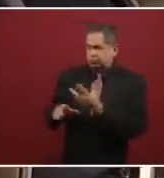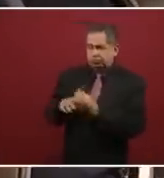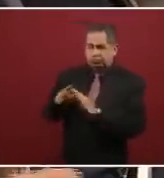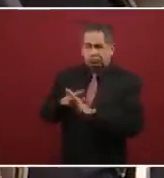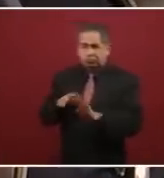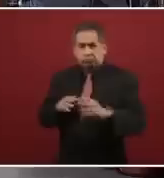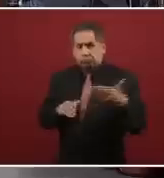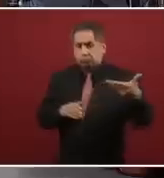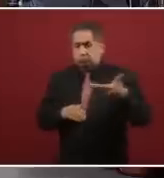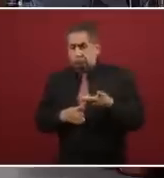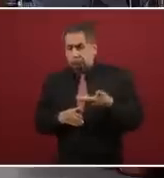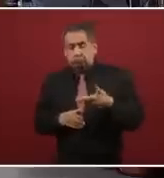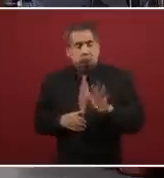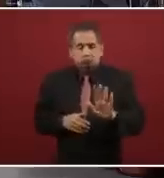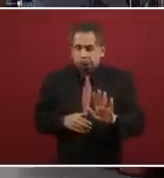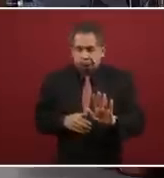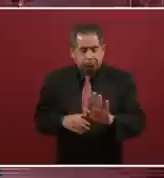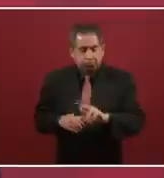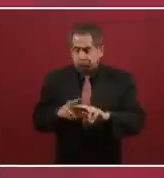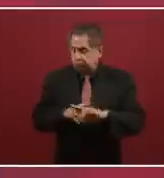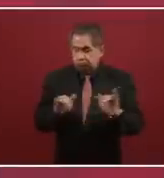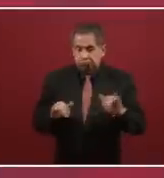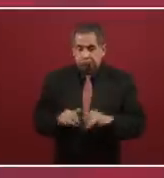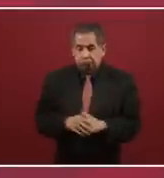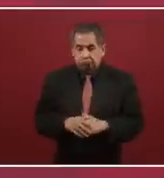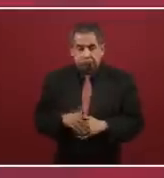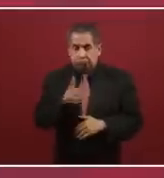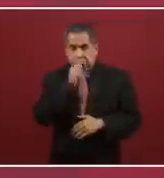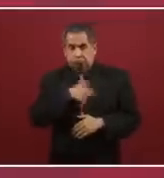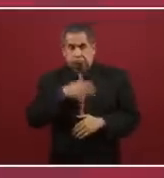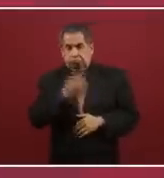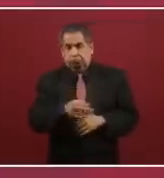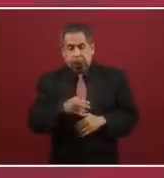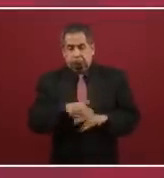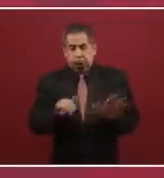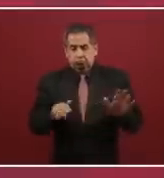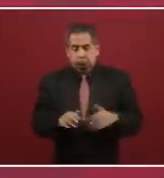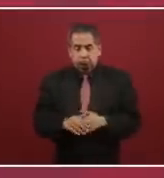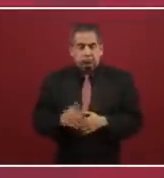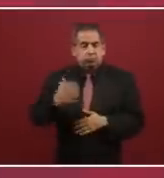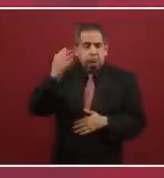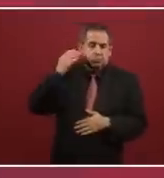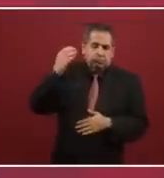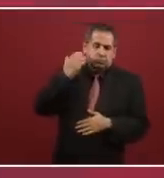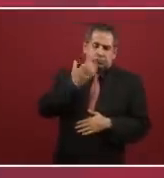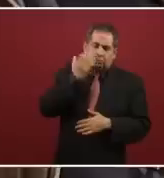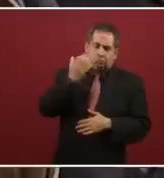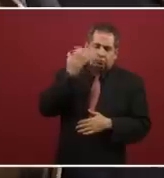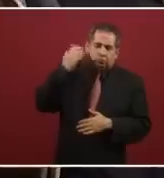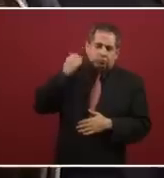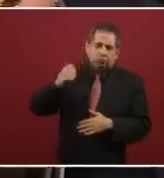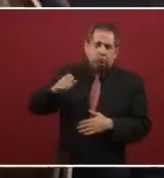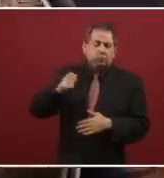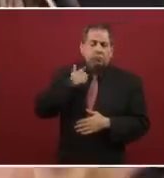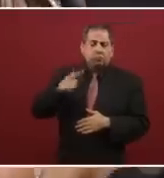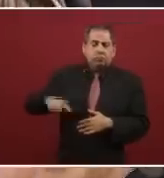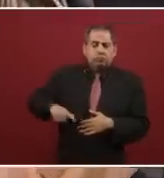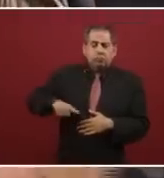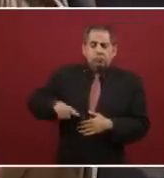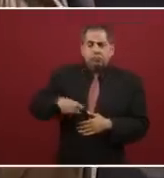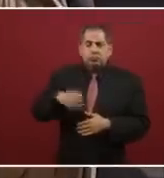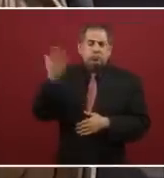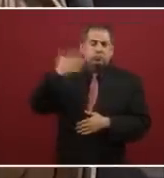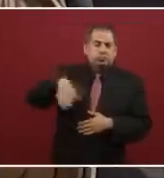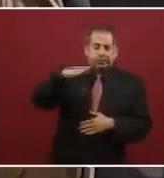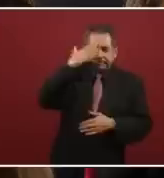No, ¿se pidió? No, ni lo aceptamos. Era costumbre en gobiernos anteriores, era un secreto a